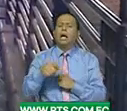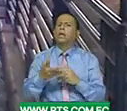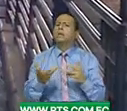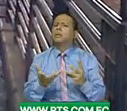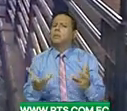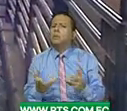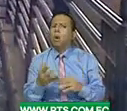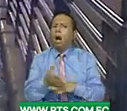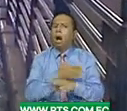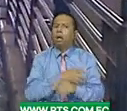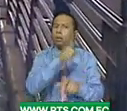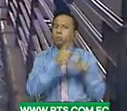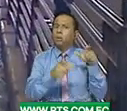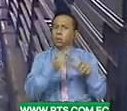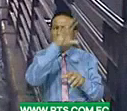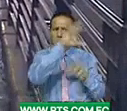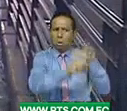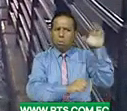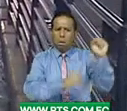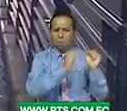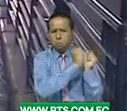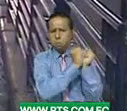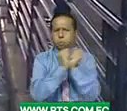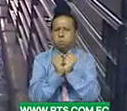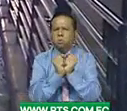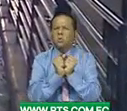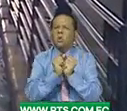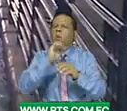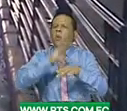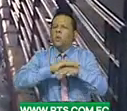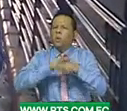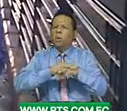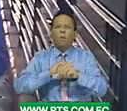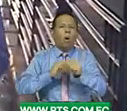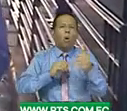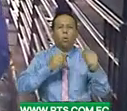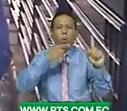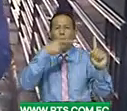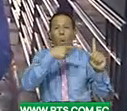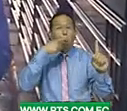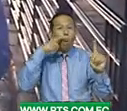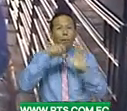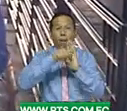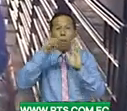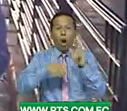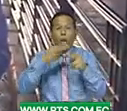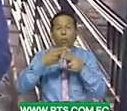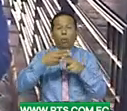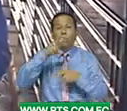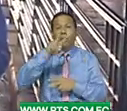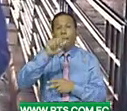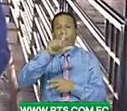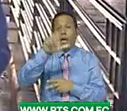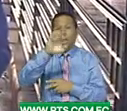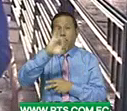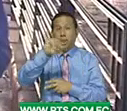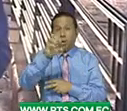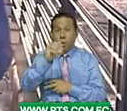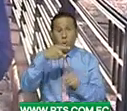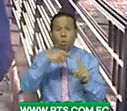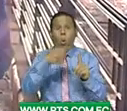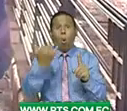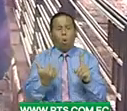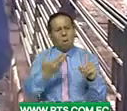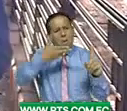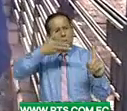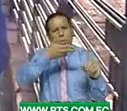varios detenidos el día de hoy en cuanto a la muerte, el asesinato del abogado Walter Vallejo, en un nuevo hecho violento que se presentó en el